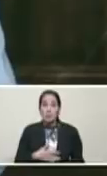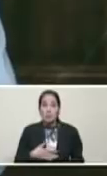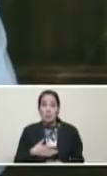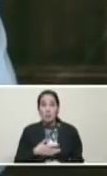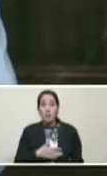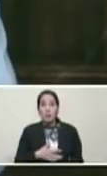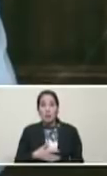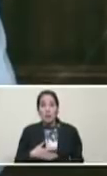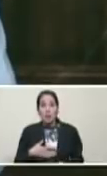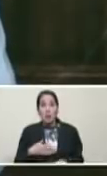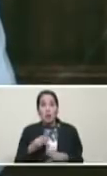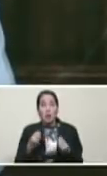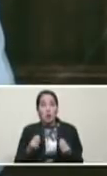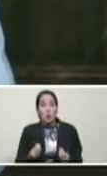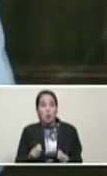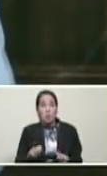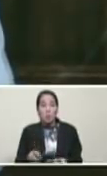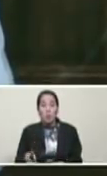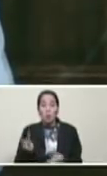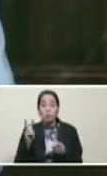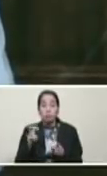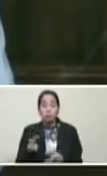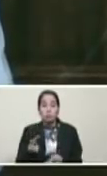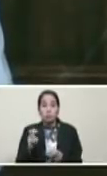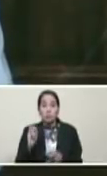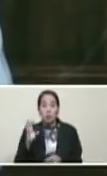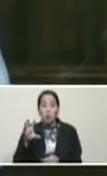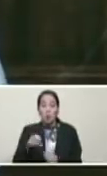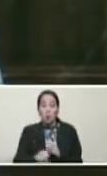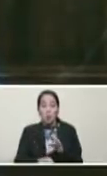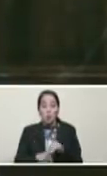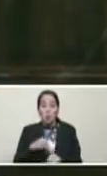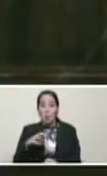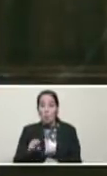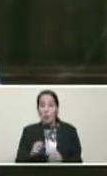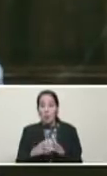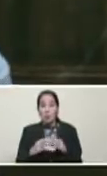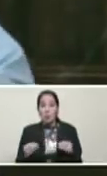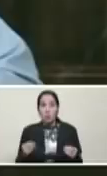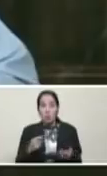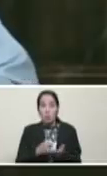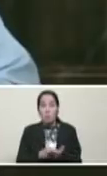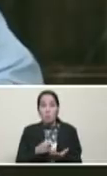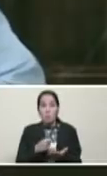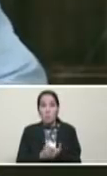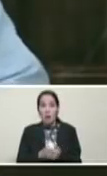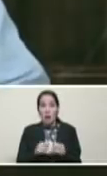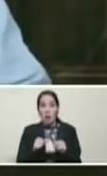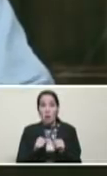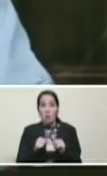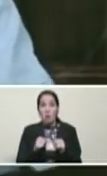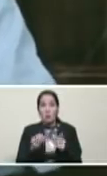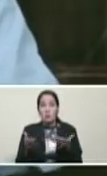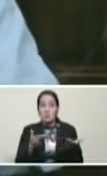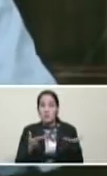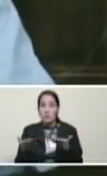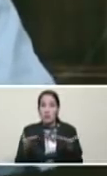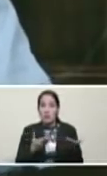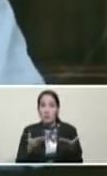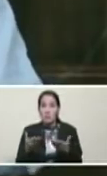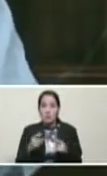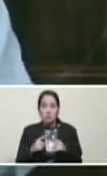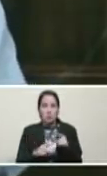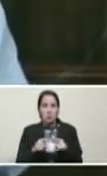de los productos y servicios necesarios para el pueblo de venezuela es la mayor fuerza que jamás se haya movilizado